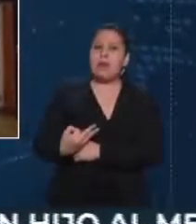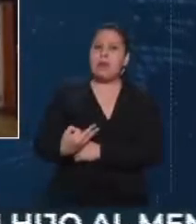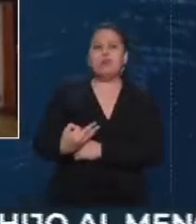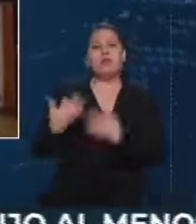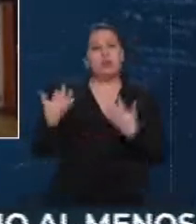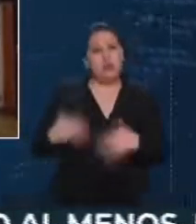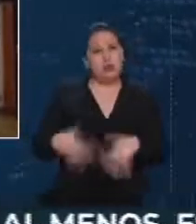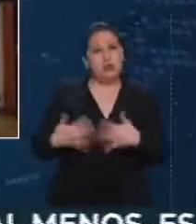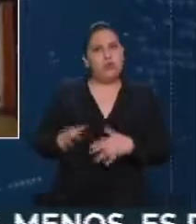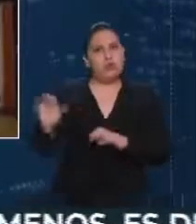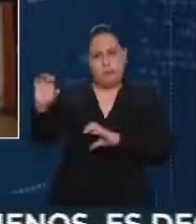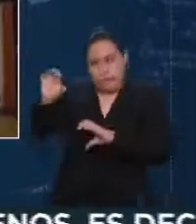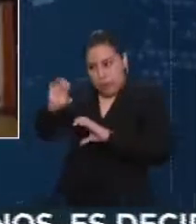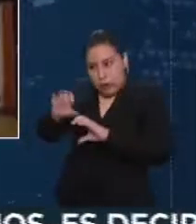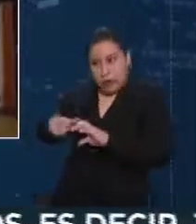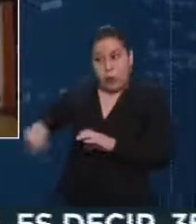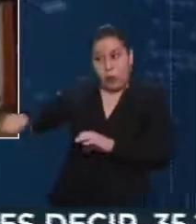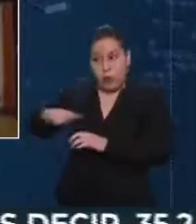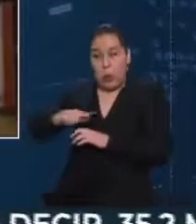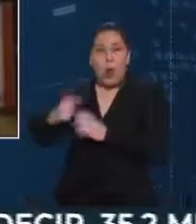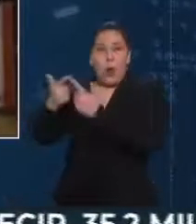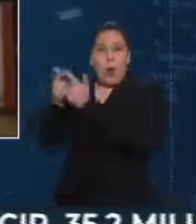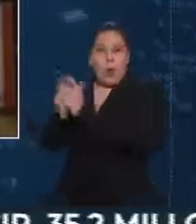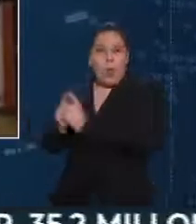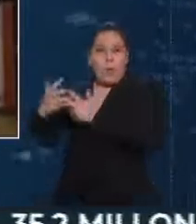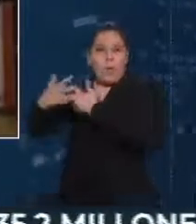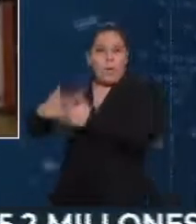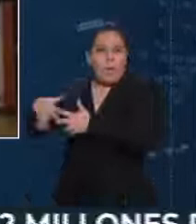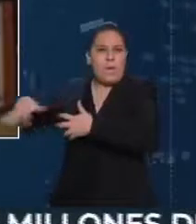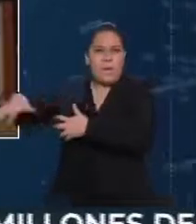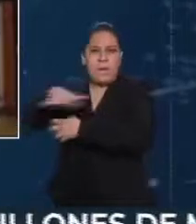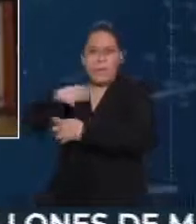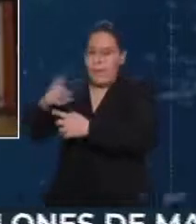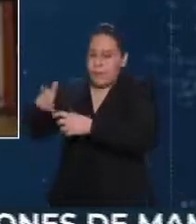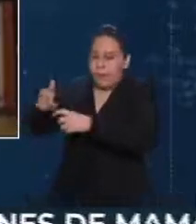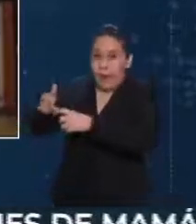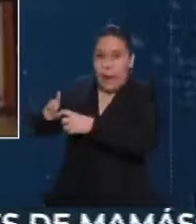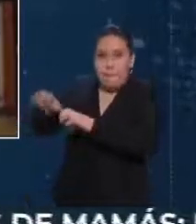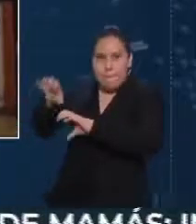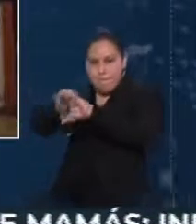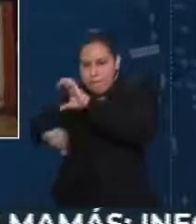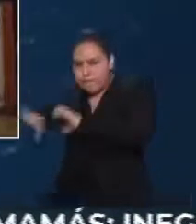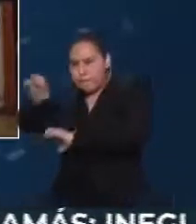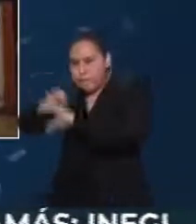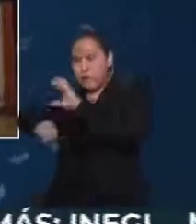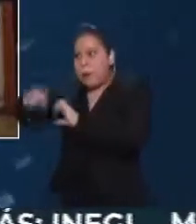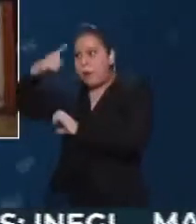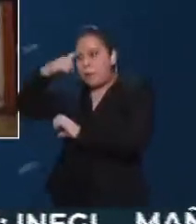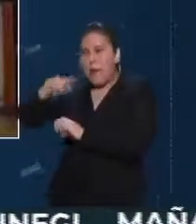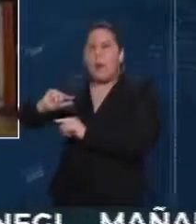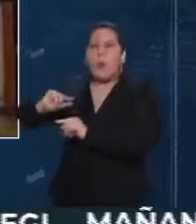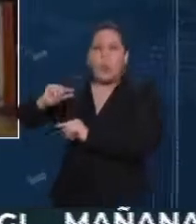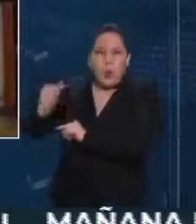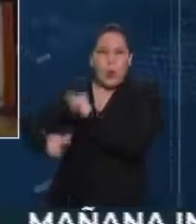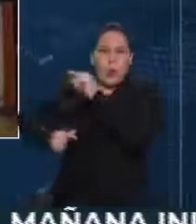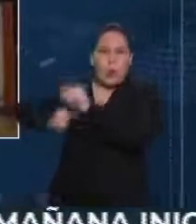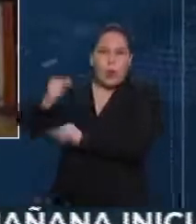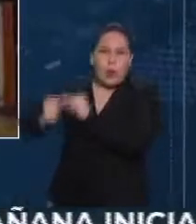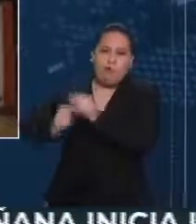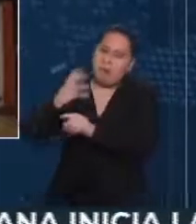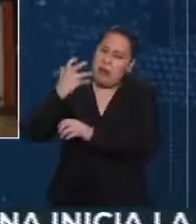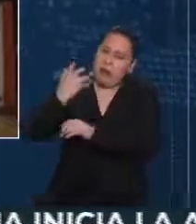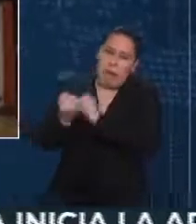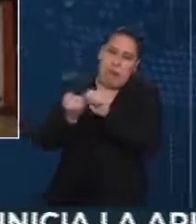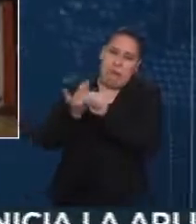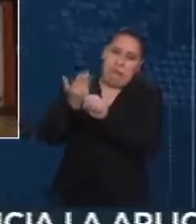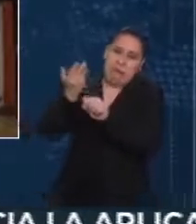manufacturera farmacéutica relacionada pues a medicamentos empiece a recuperar en México, ¿no? Que por muchos años estuvo